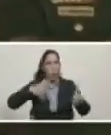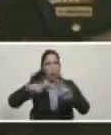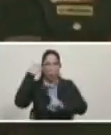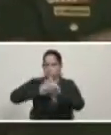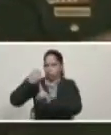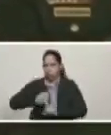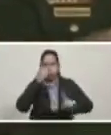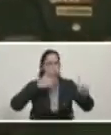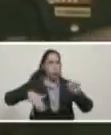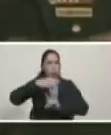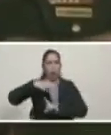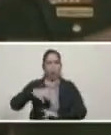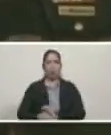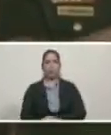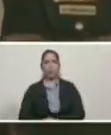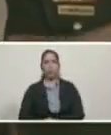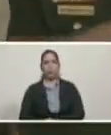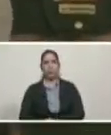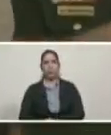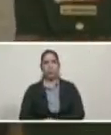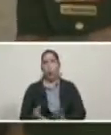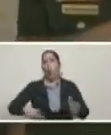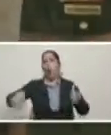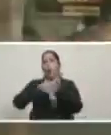pueblo, 9 de marzo el pueblo en las